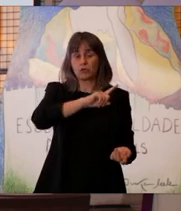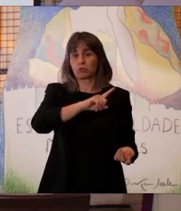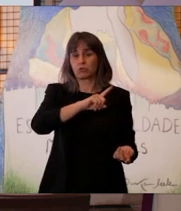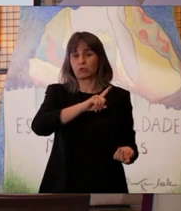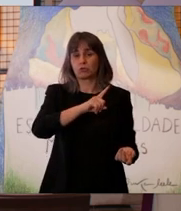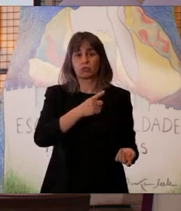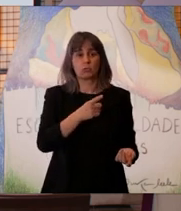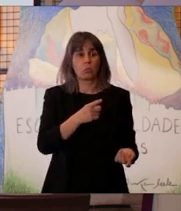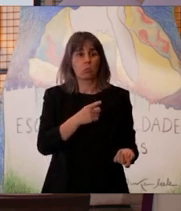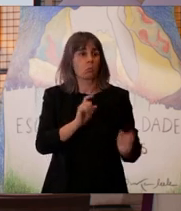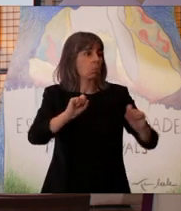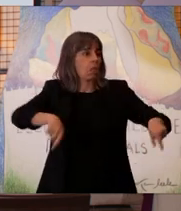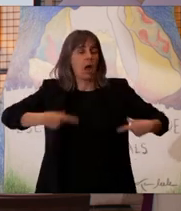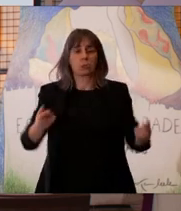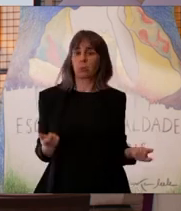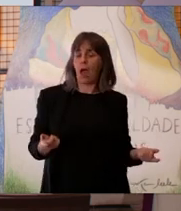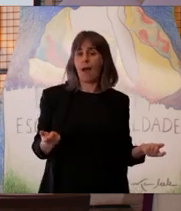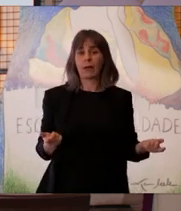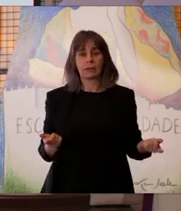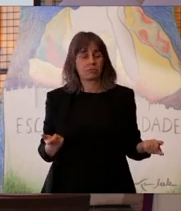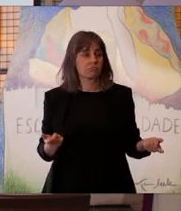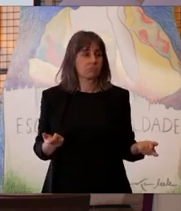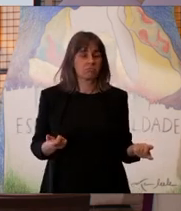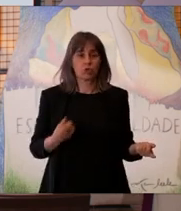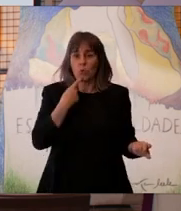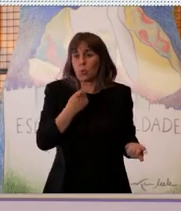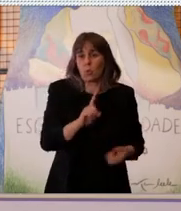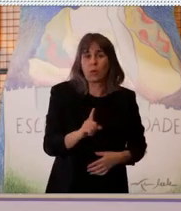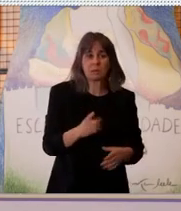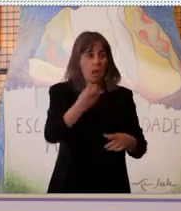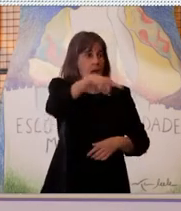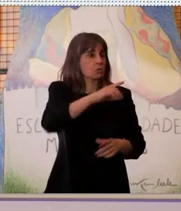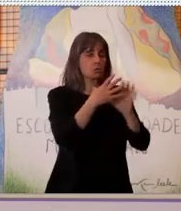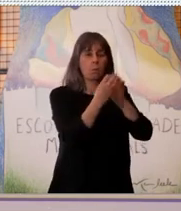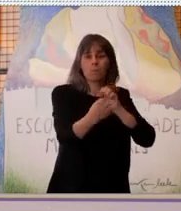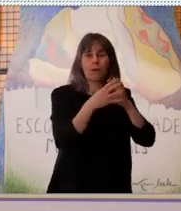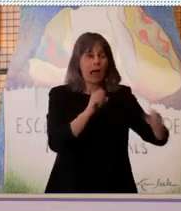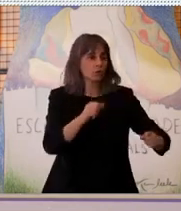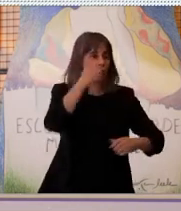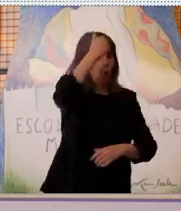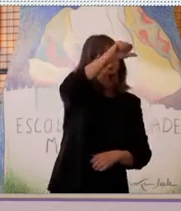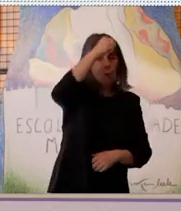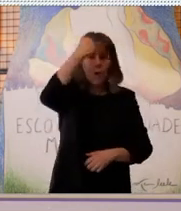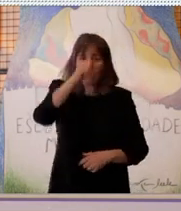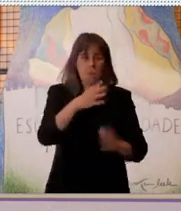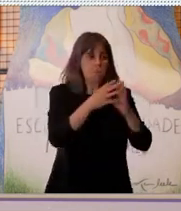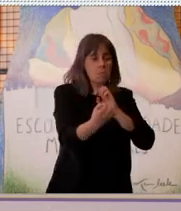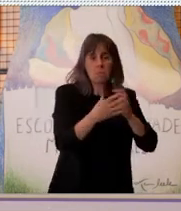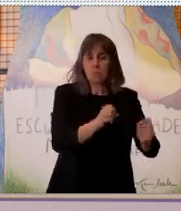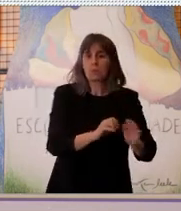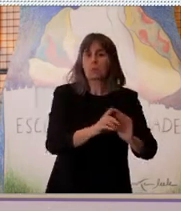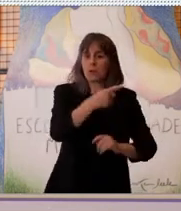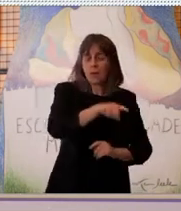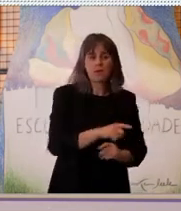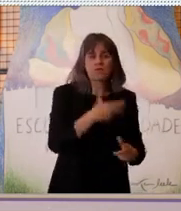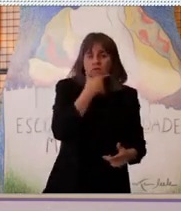naturalidad con que les cuesta con que no les cuesta hacer esos pactos intra masculinos no entre entre distintos O